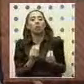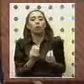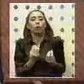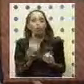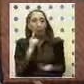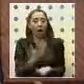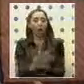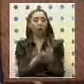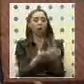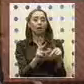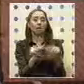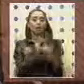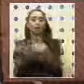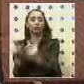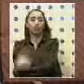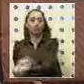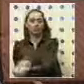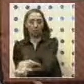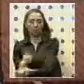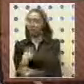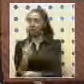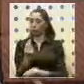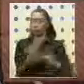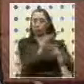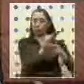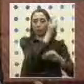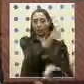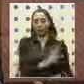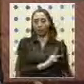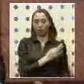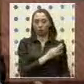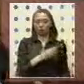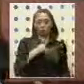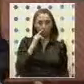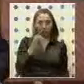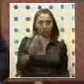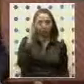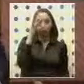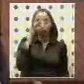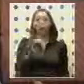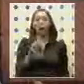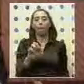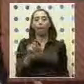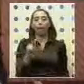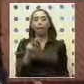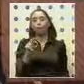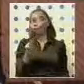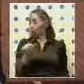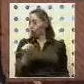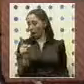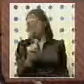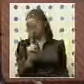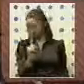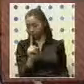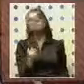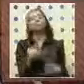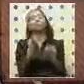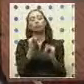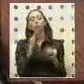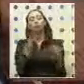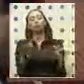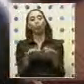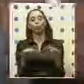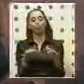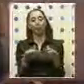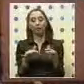actualmente las familias. No le estoy pidiendo al señor ministro que descubra la pólvora, simplemente que se haga uso urgente